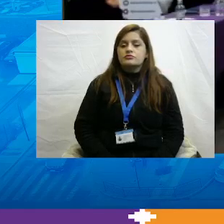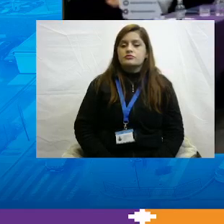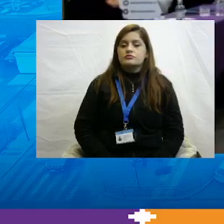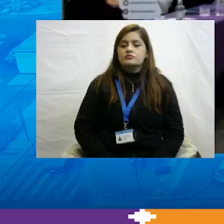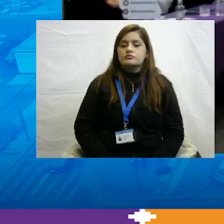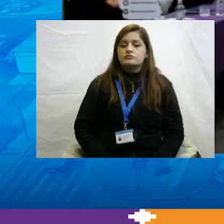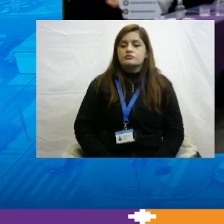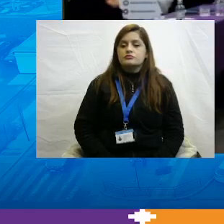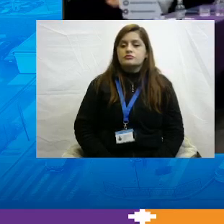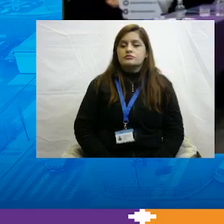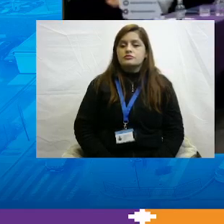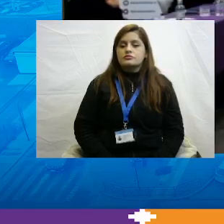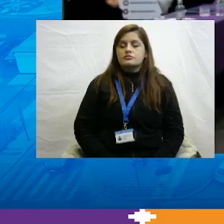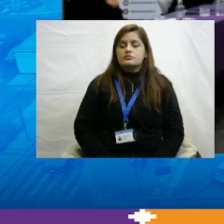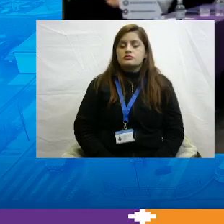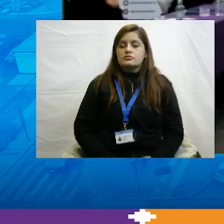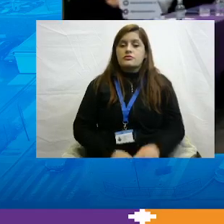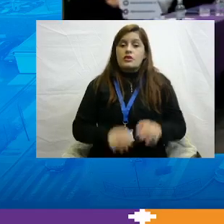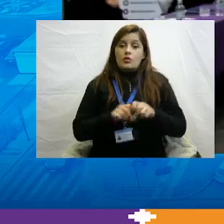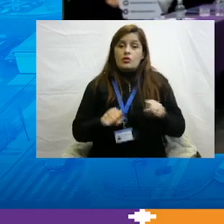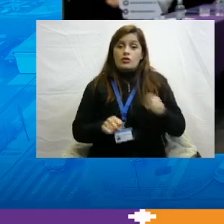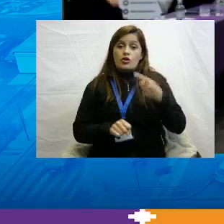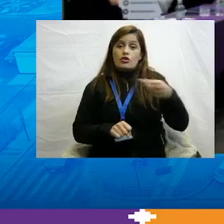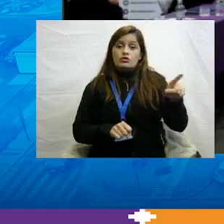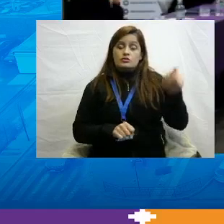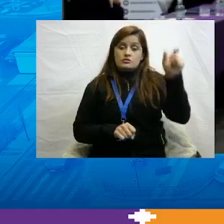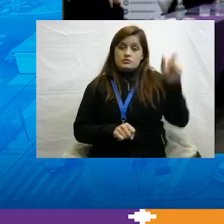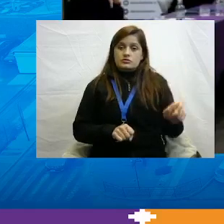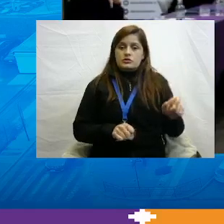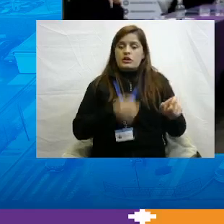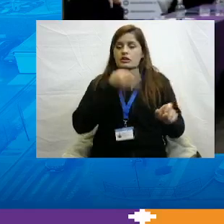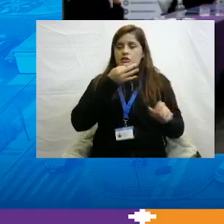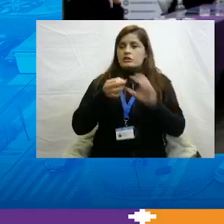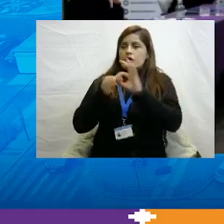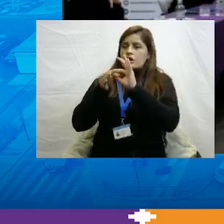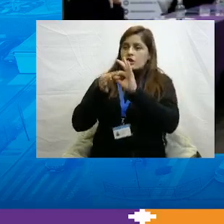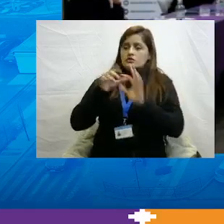hablar antes con la contraparte. Gracias, Luis. Gracias, concejal.